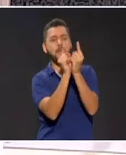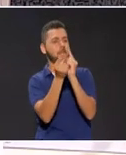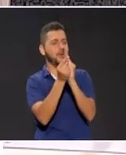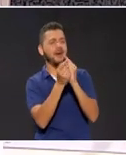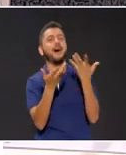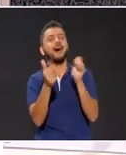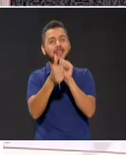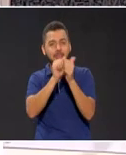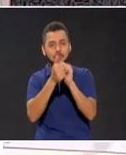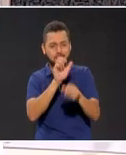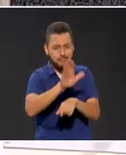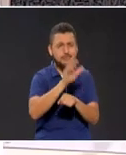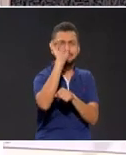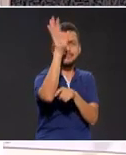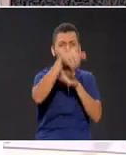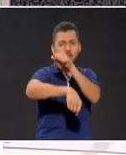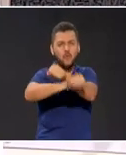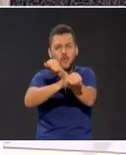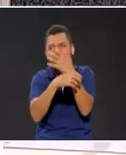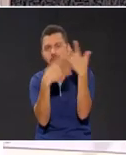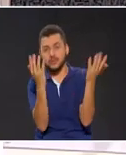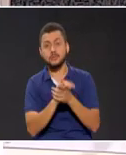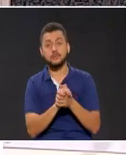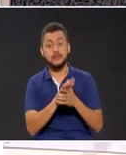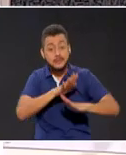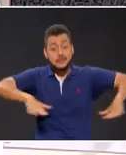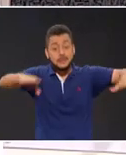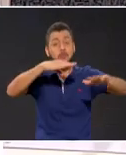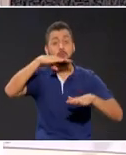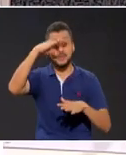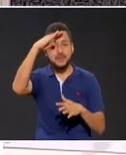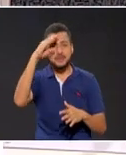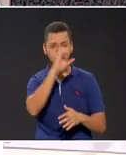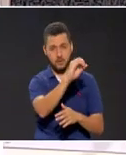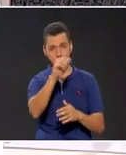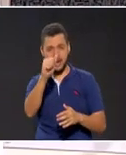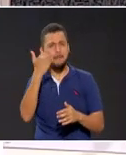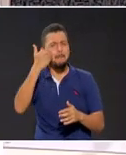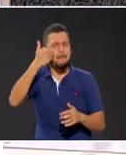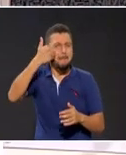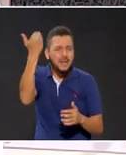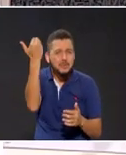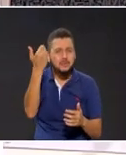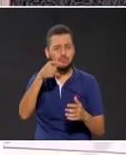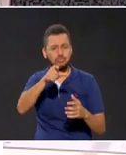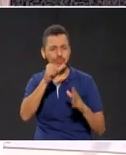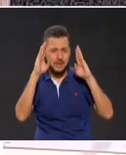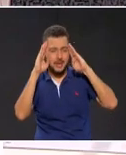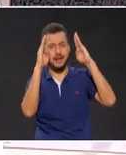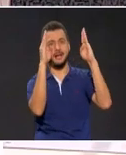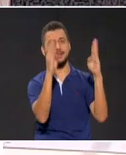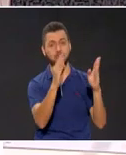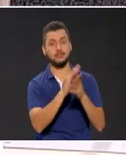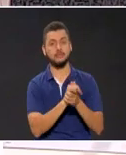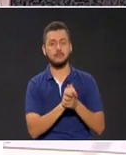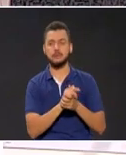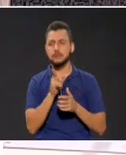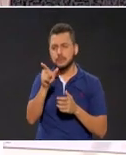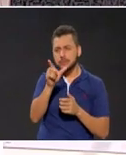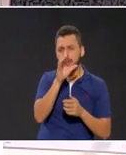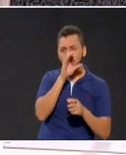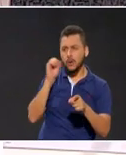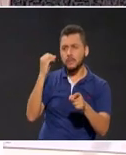deporte; y tres, también queremos ver cómo ese adulto mayor en Medellín se encuentra trabajando para que en esta ciudad ese conocimiento